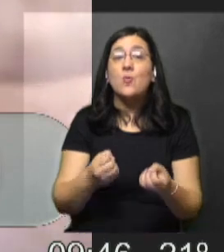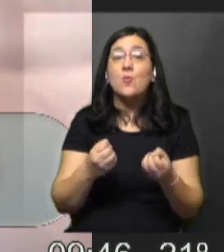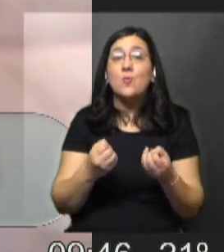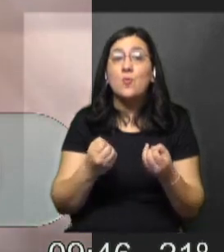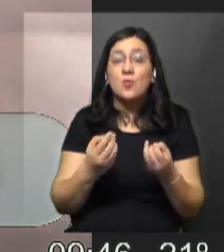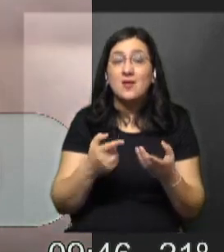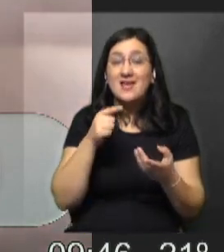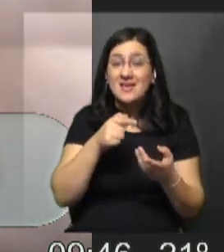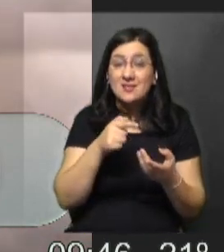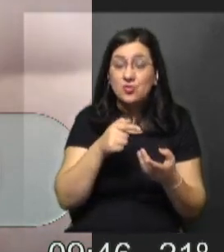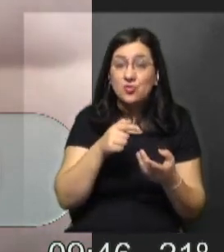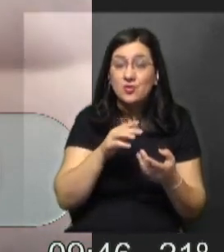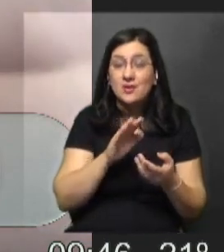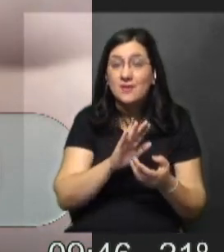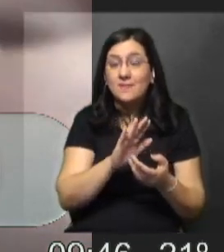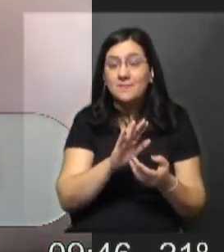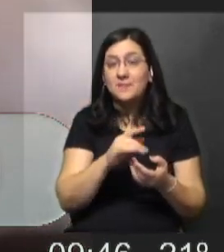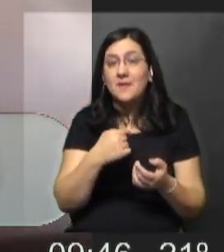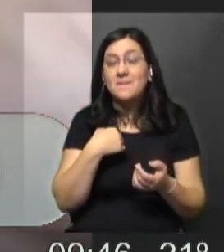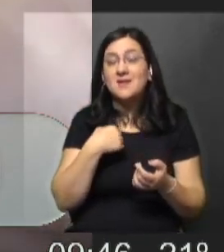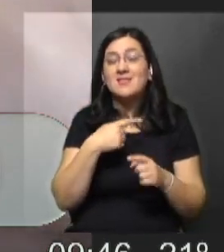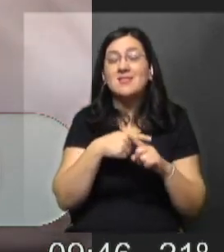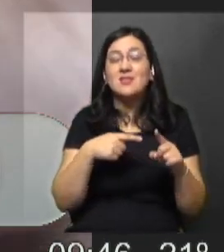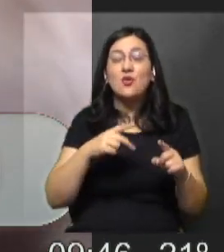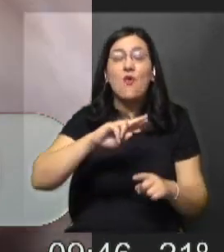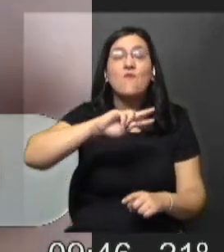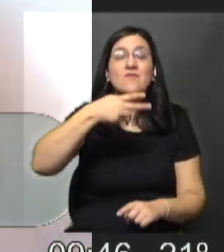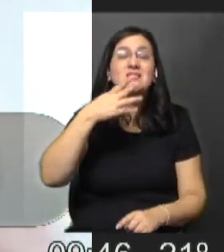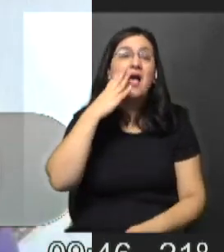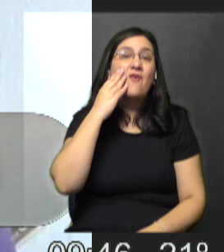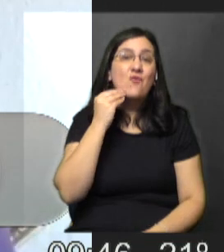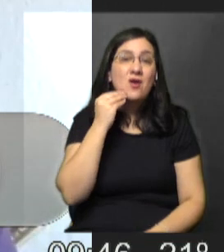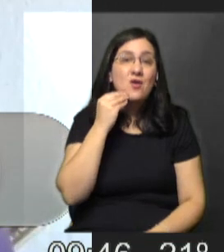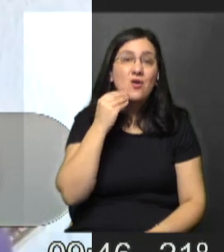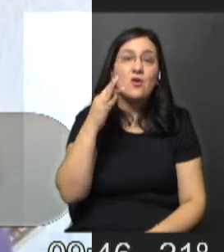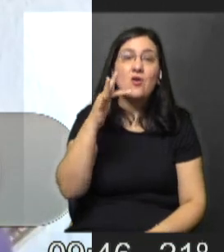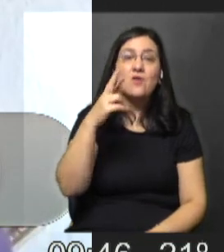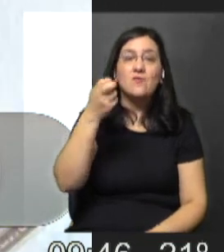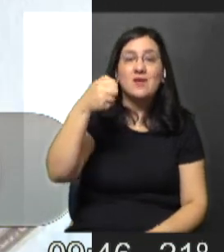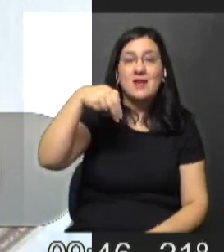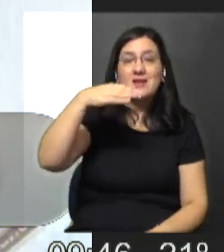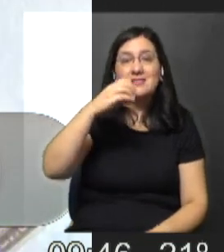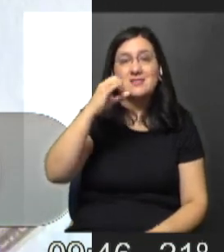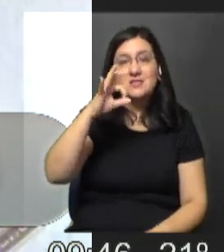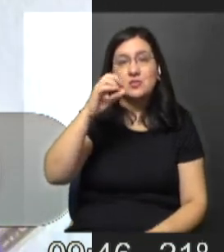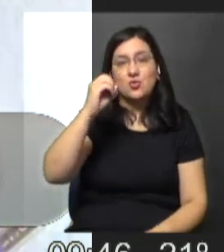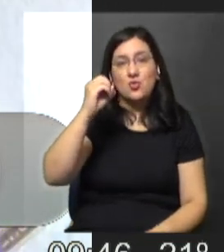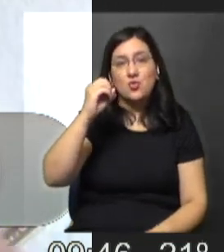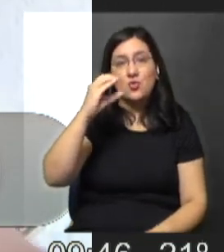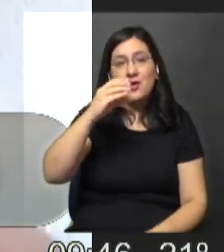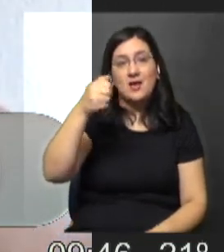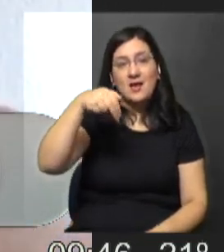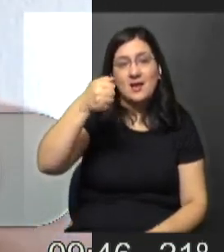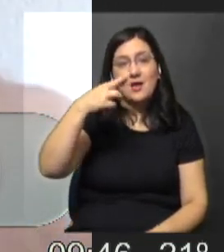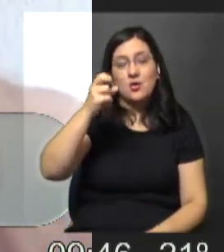el tango porque este objeto perteneció a mi tío bisabuelo Francisco canaro Ah y lo tengo yo entonces él